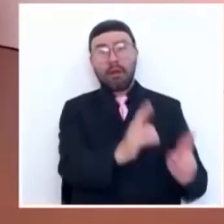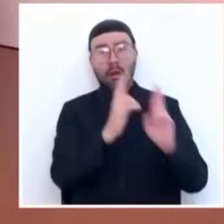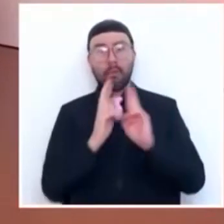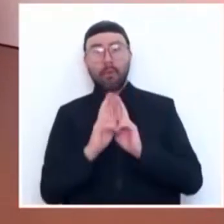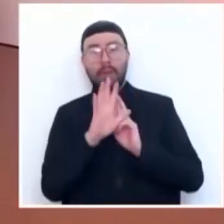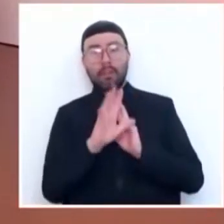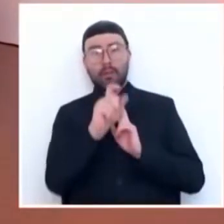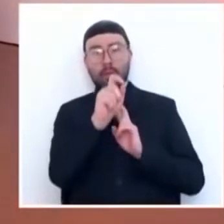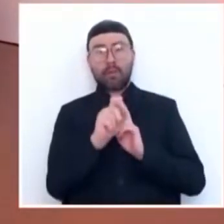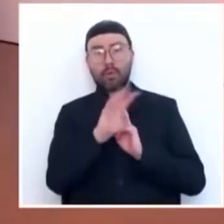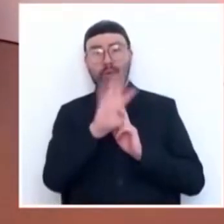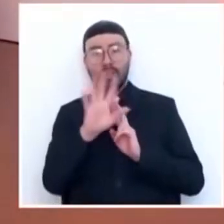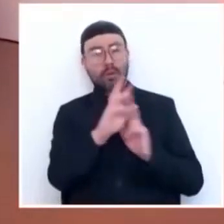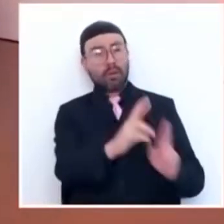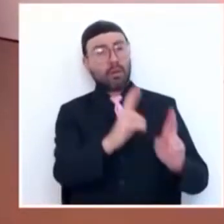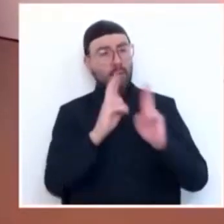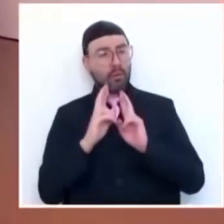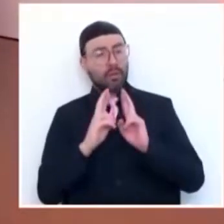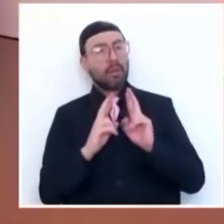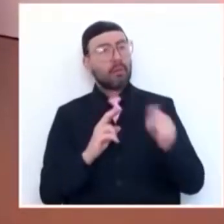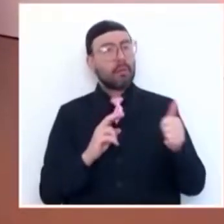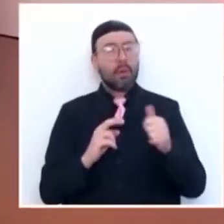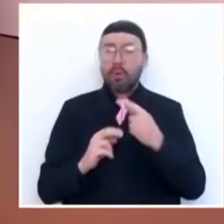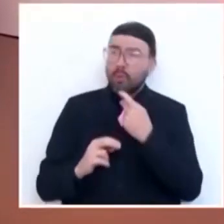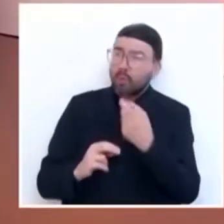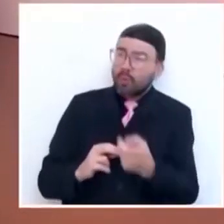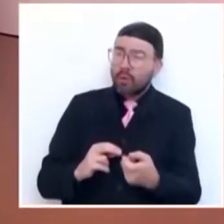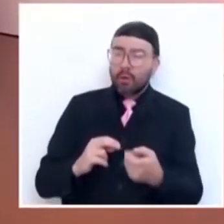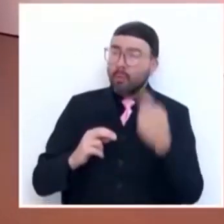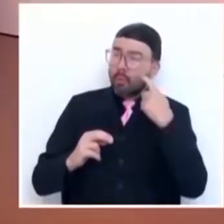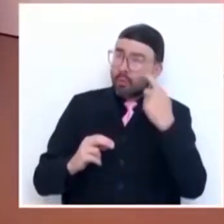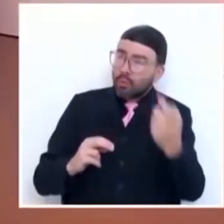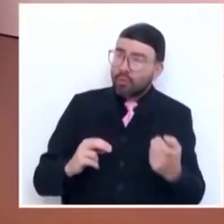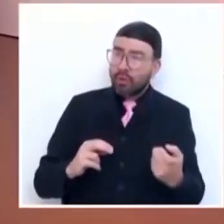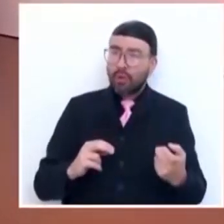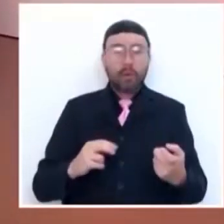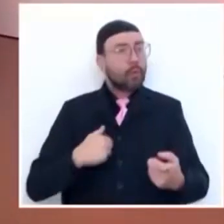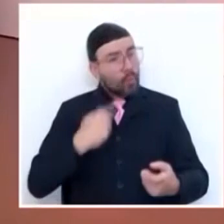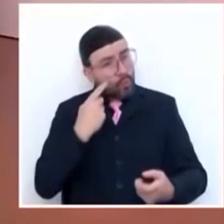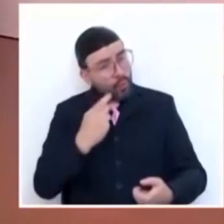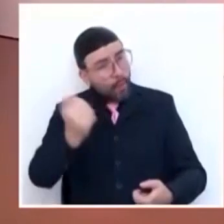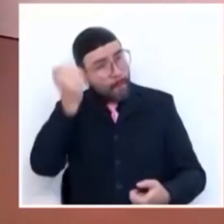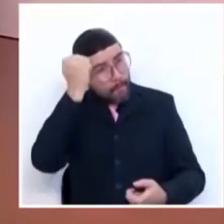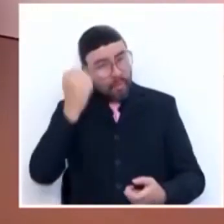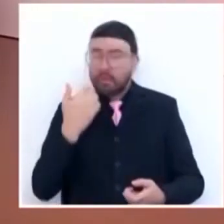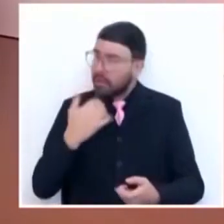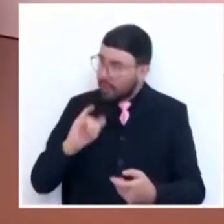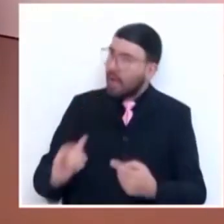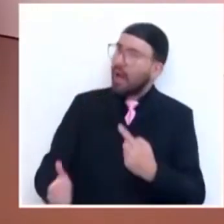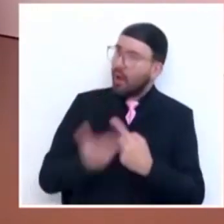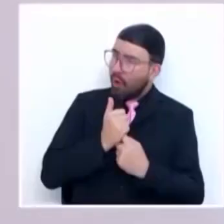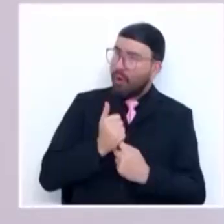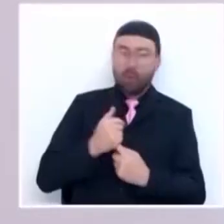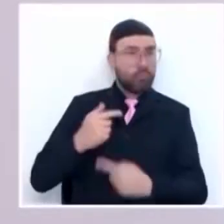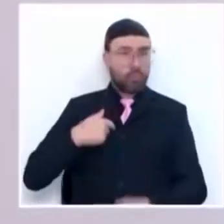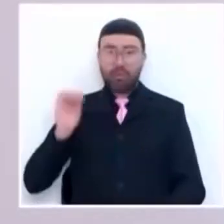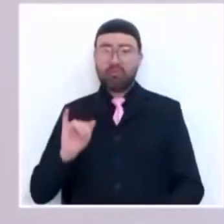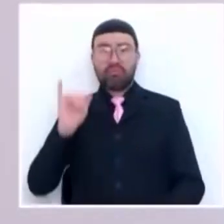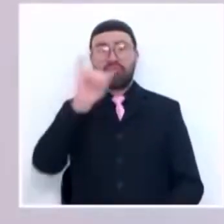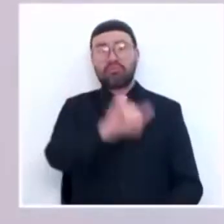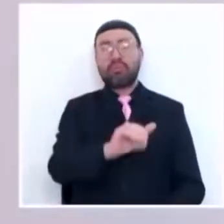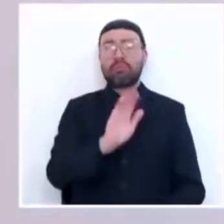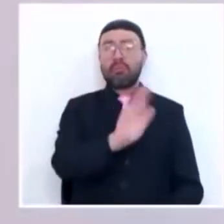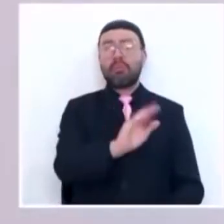me preguntó, ¿qué buscas? Y yo le dije, busco un maestro. Y me dijo, ya lo encontraste. Y entonces yo cogí un avión y me fui para